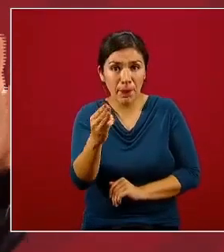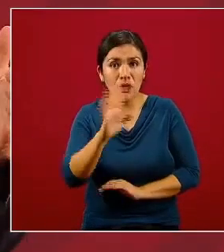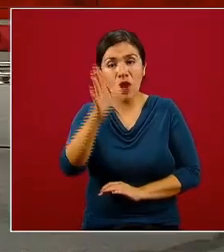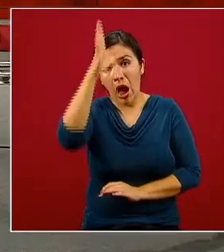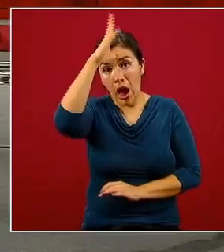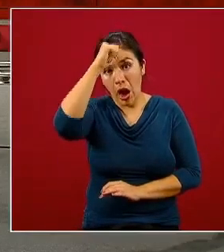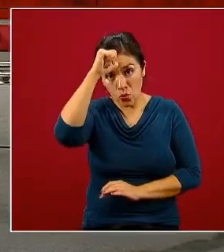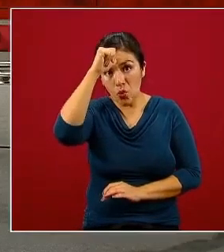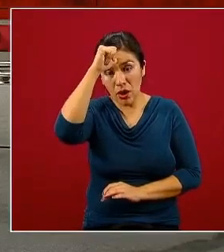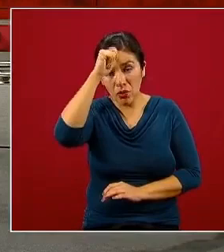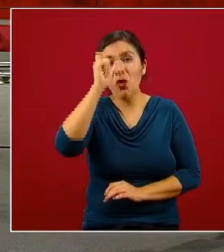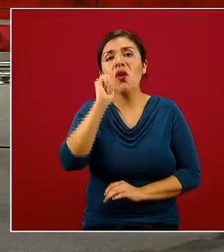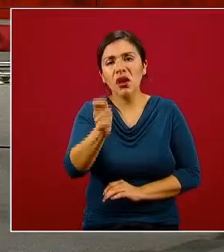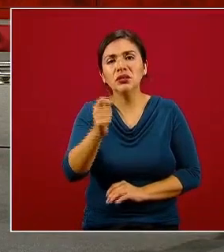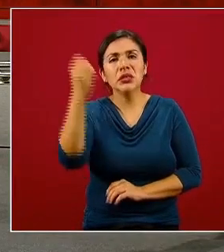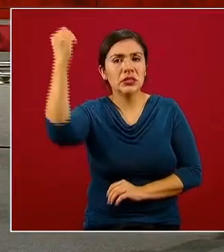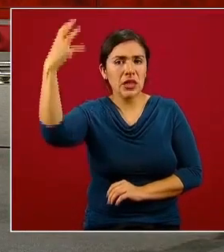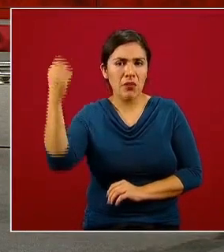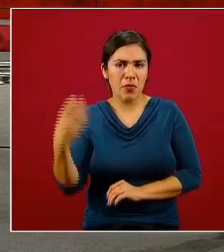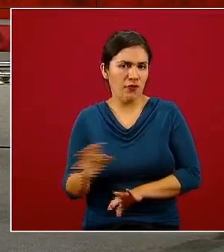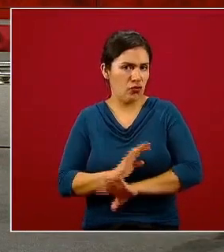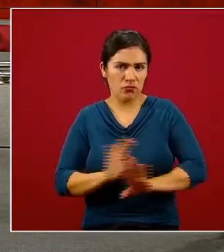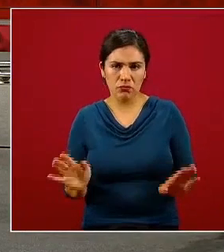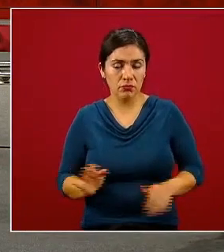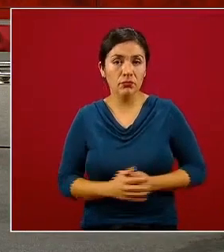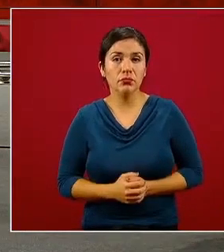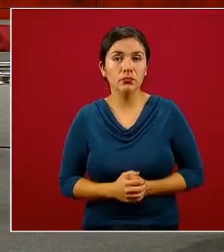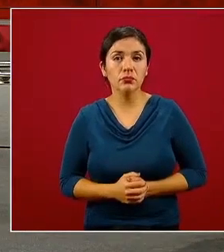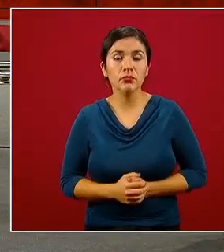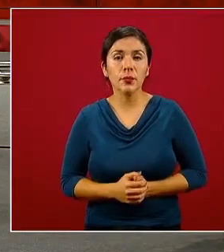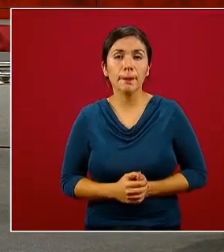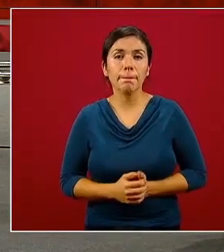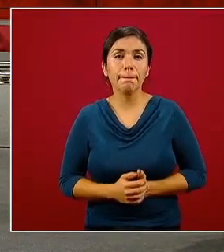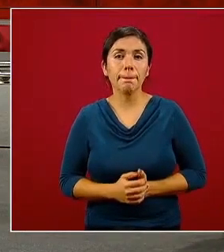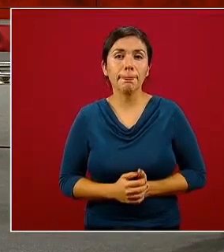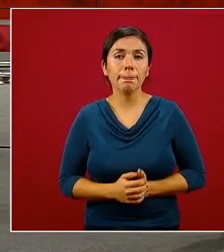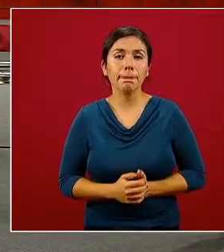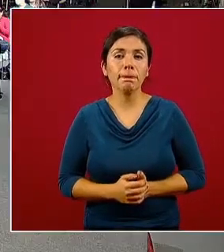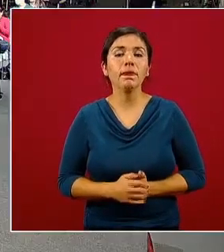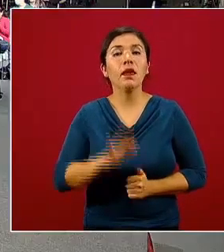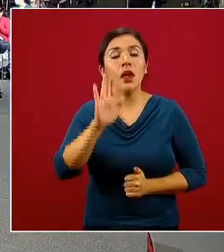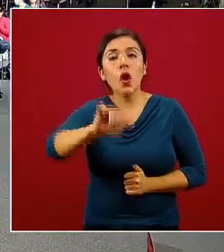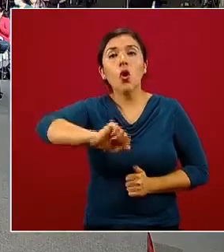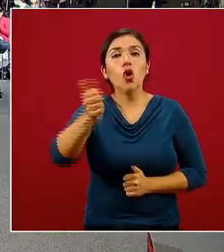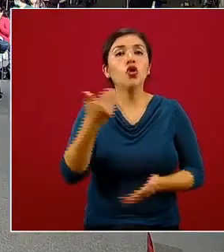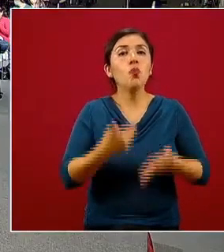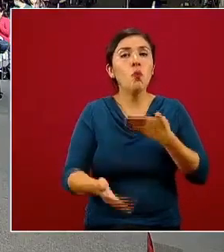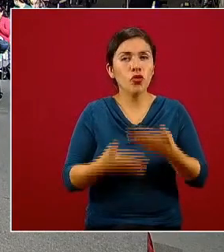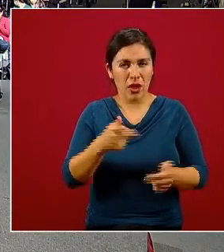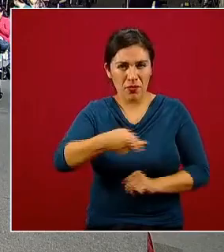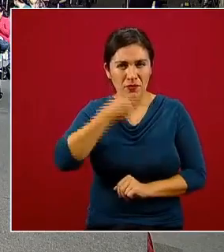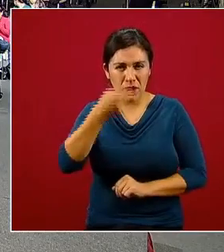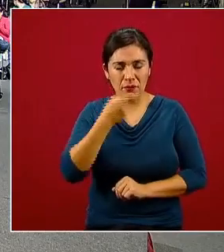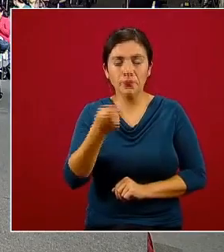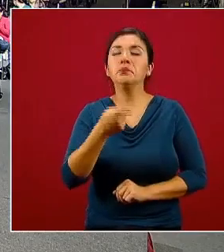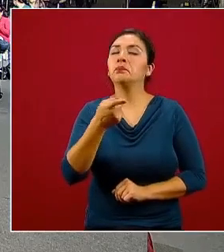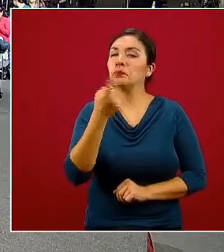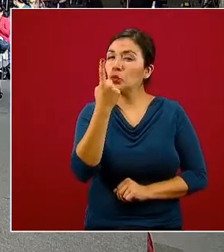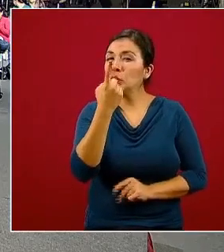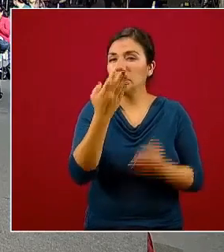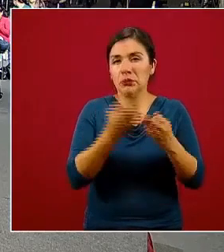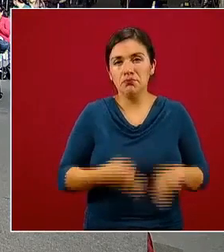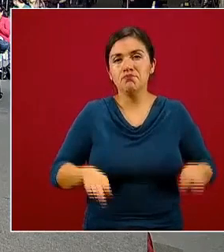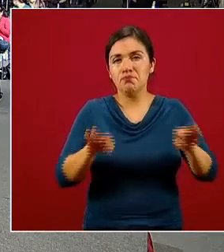mayo sobre el semáforo. Sobre modelos, aquí una cosa muy importante, y gracias, Olinka, por